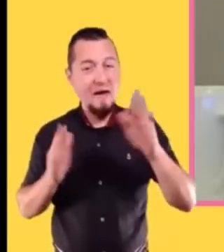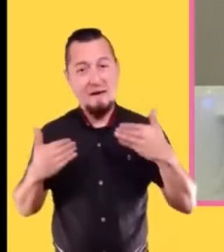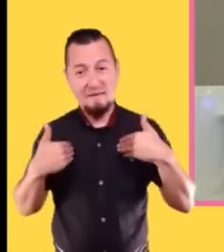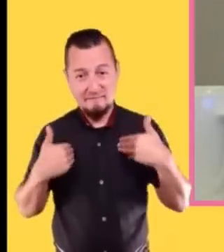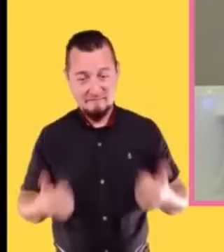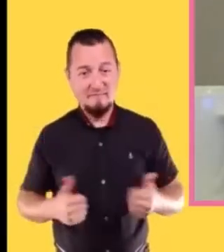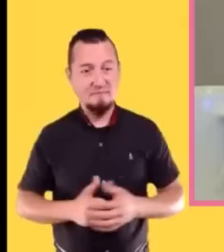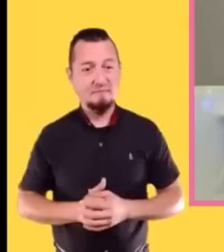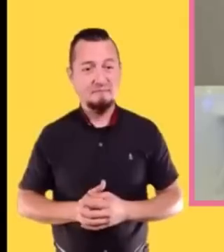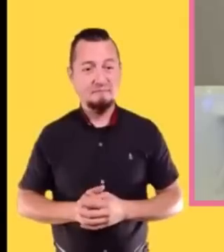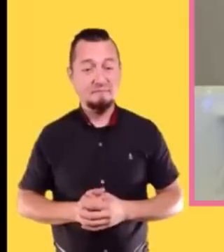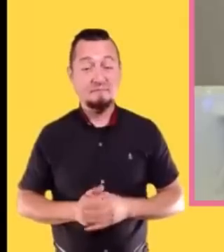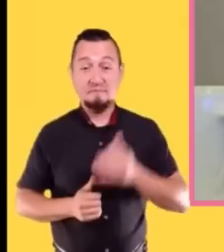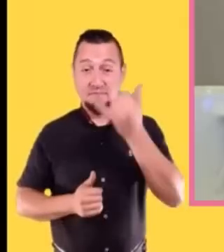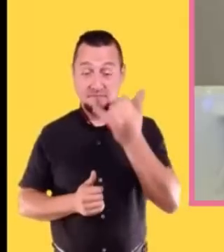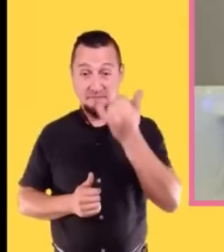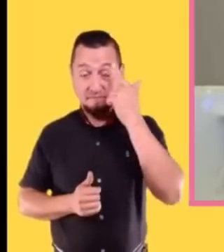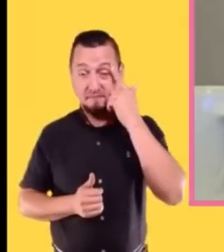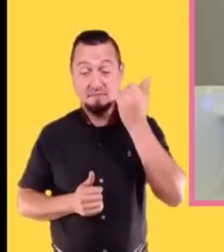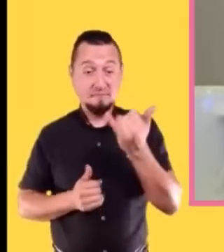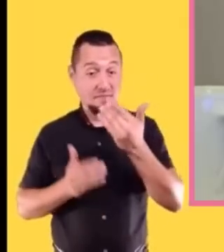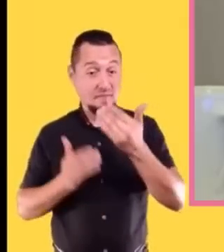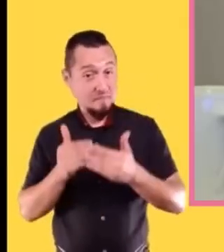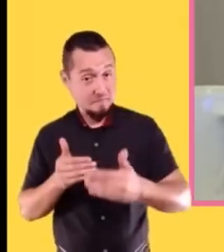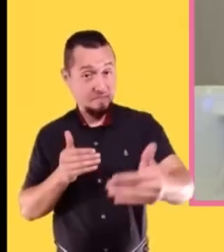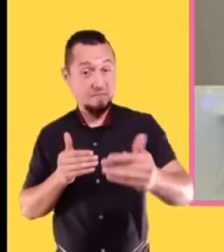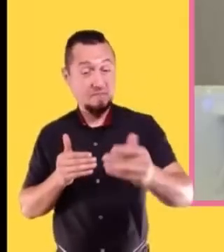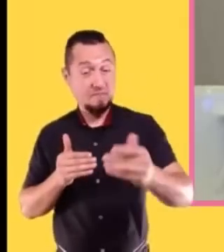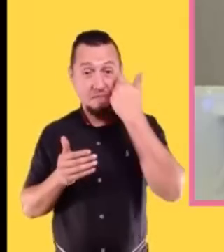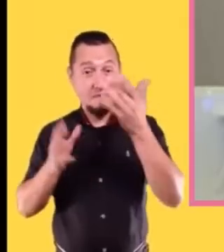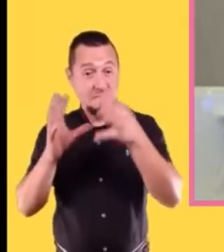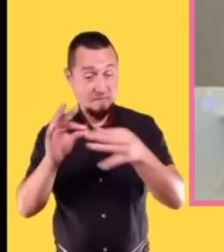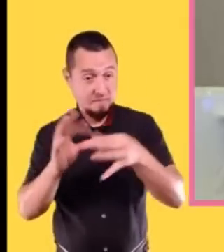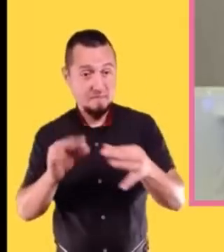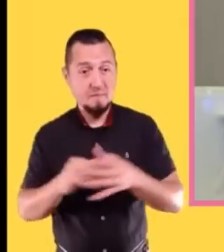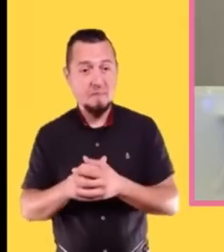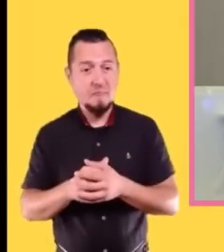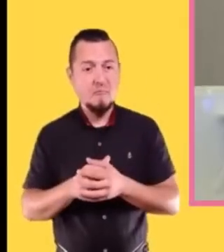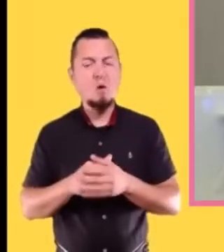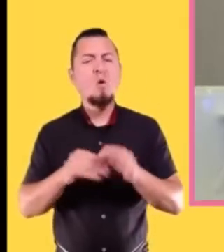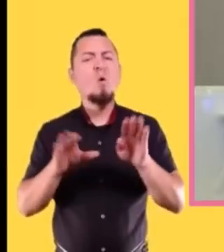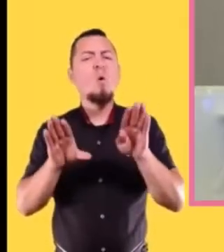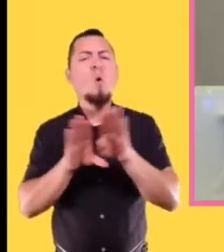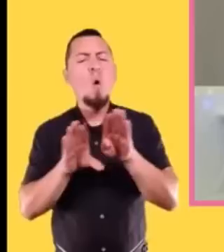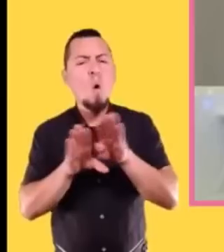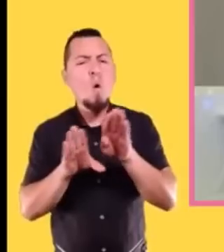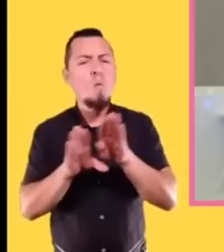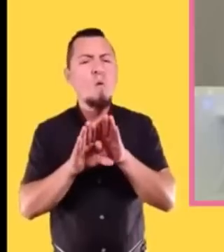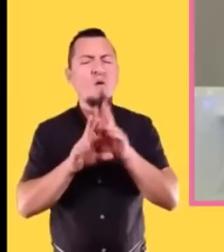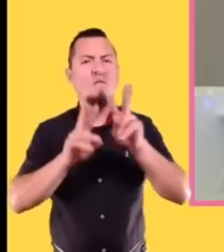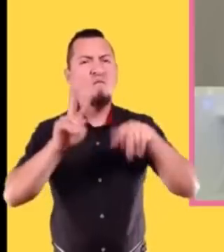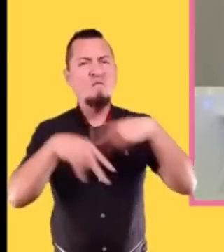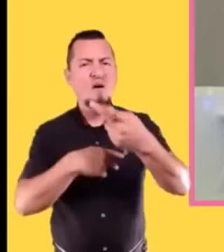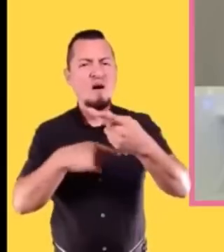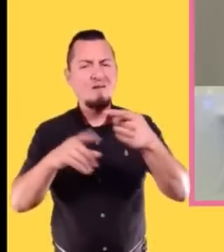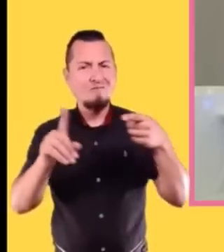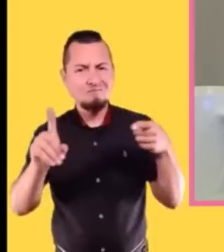A partir de esto, queremos explicarles con qué contamos y cómo se va a enfrentar la coyuntura de la que estamos